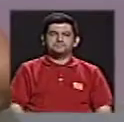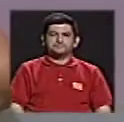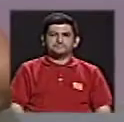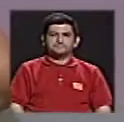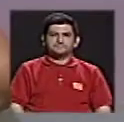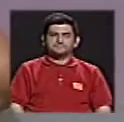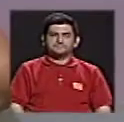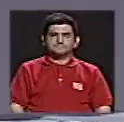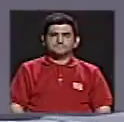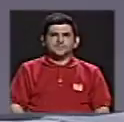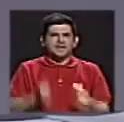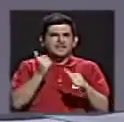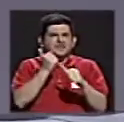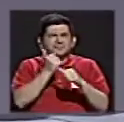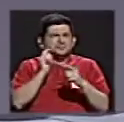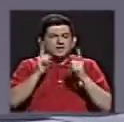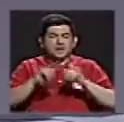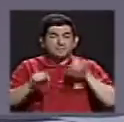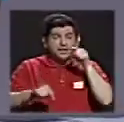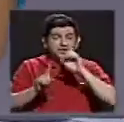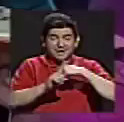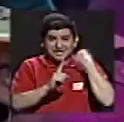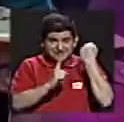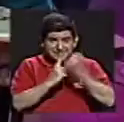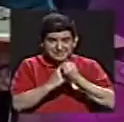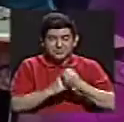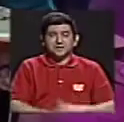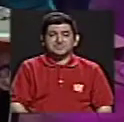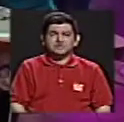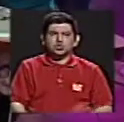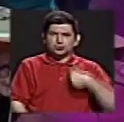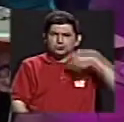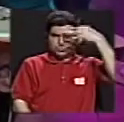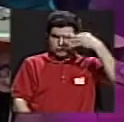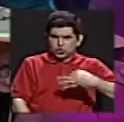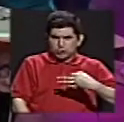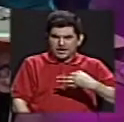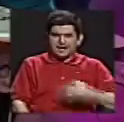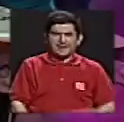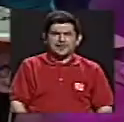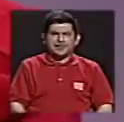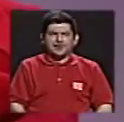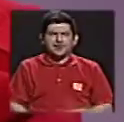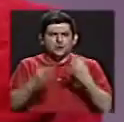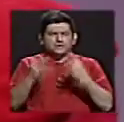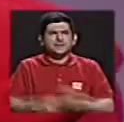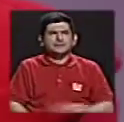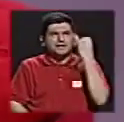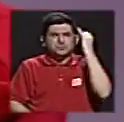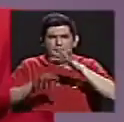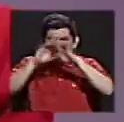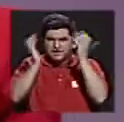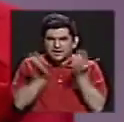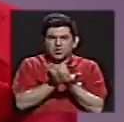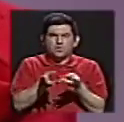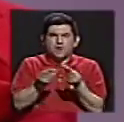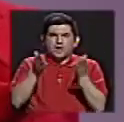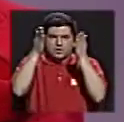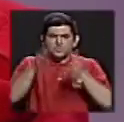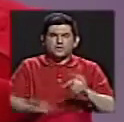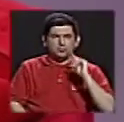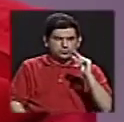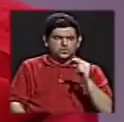es que, ¿qué asesoría podría? Pero en ese punto, Marta, yo creo, así haciendo algo muy global, el productor pequeño lo que tiene que